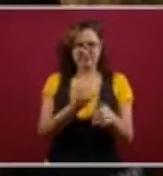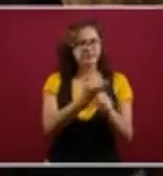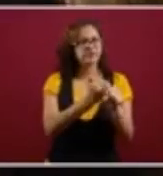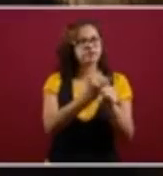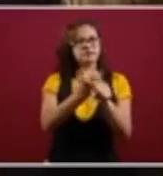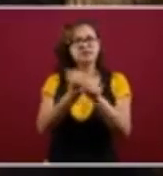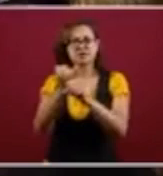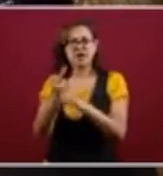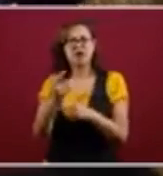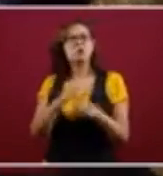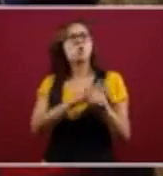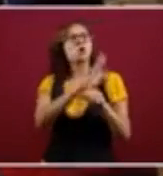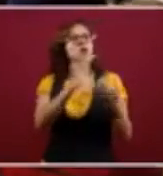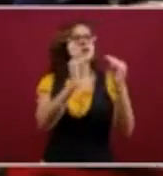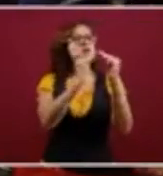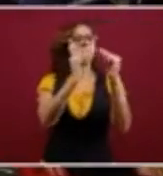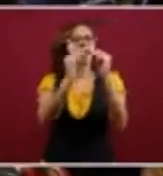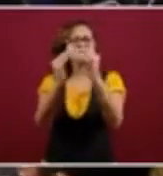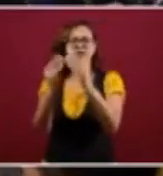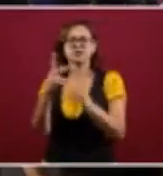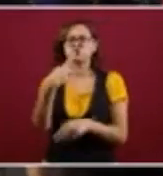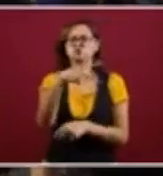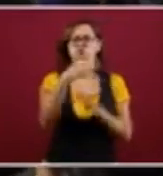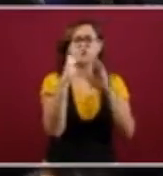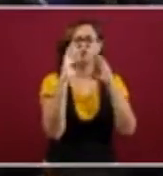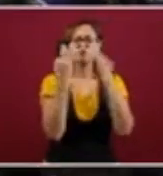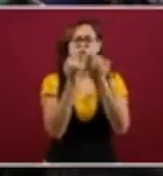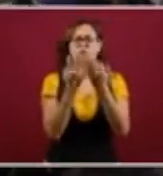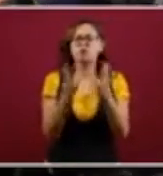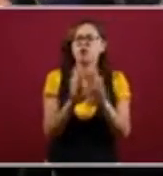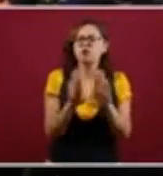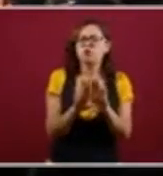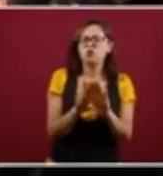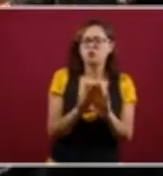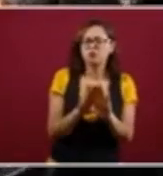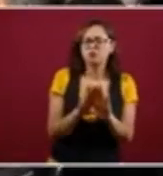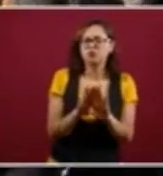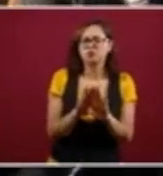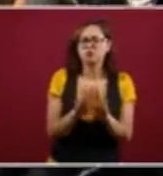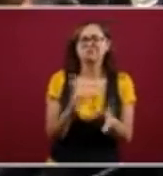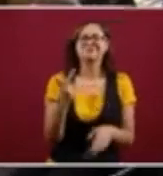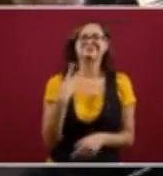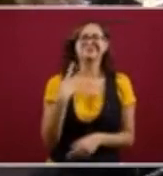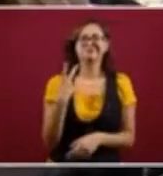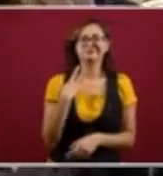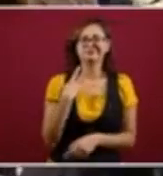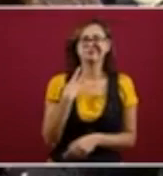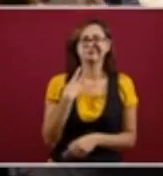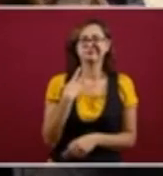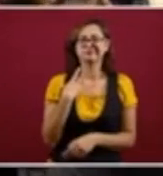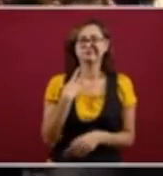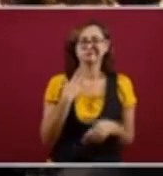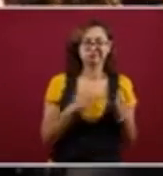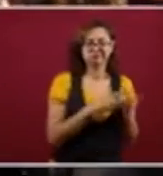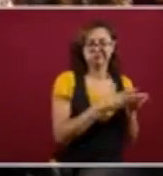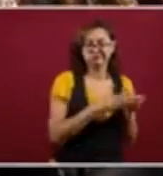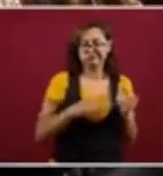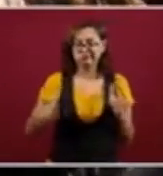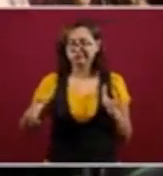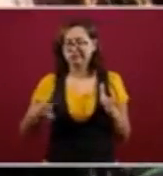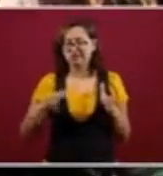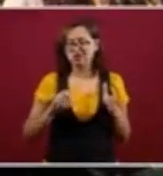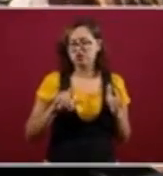¿Cómo era el estilo de vida de un político en los tiempos